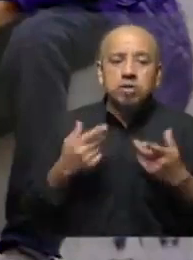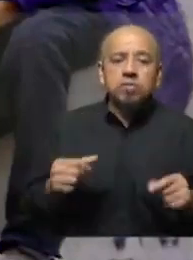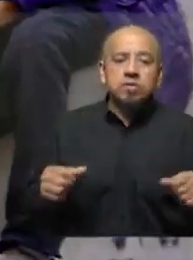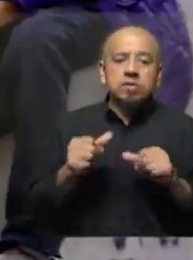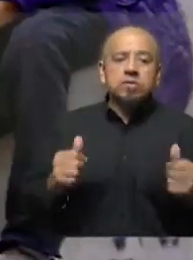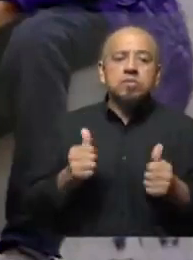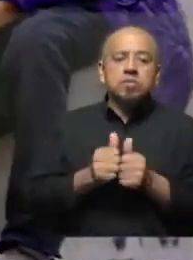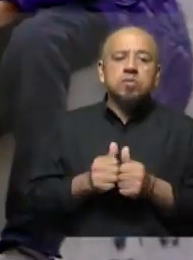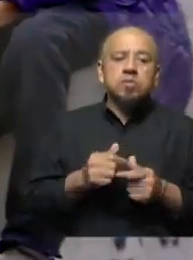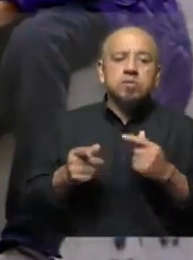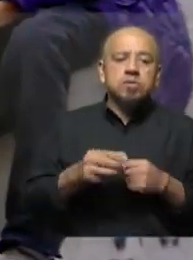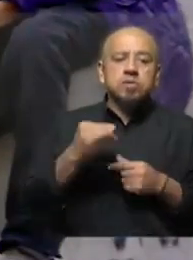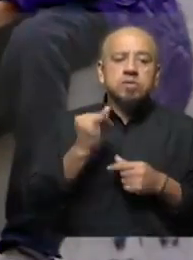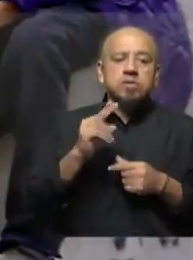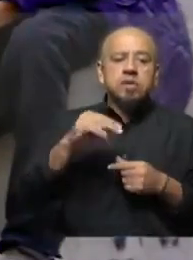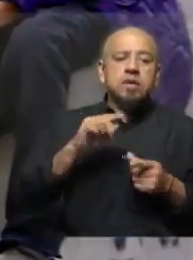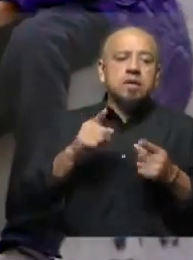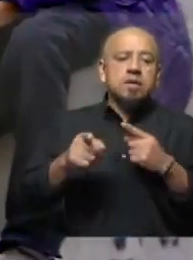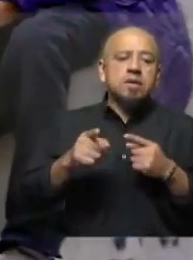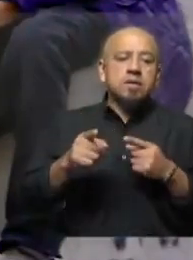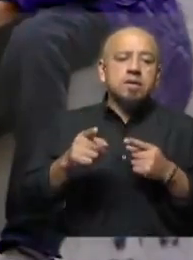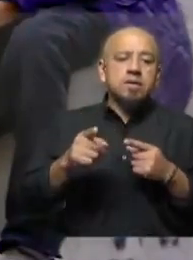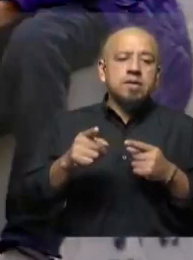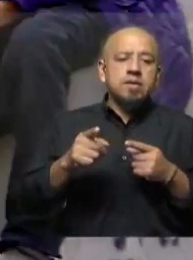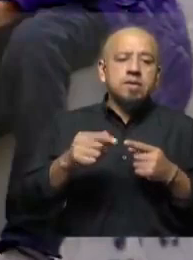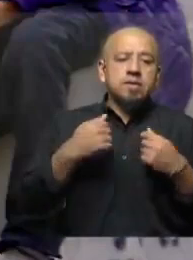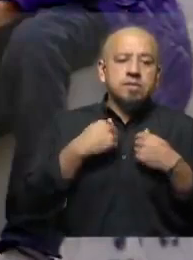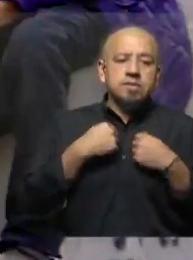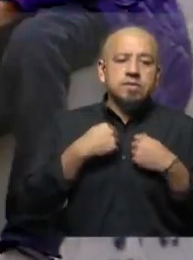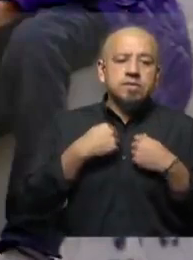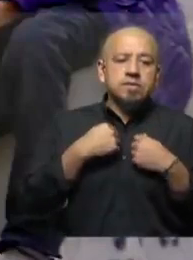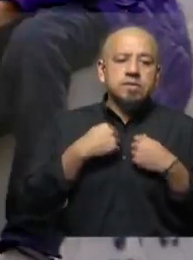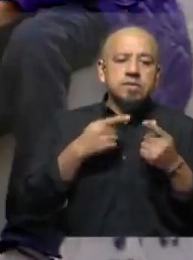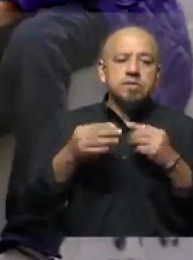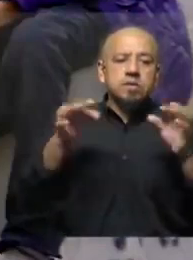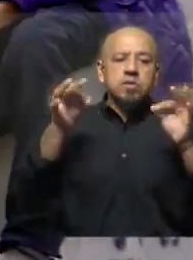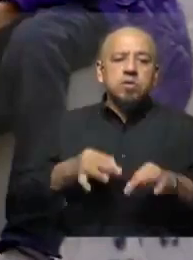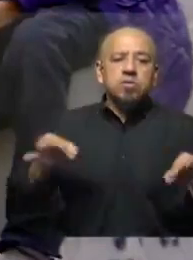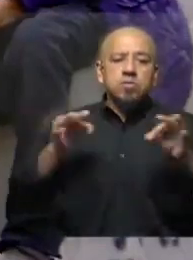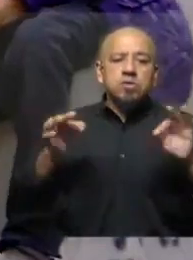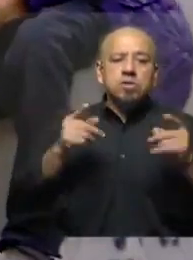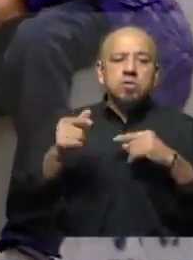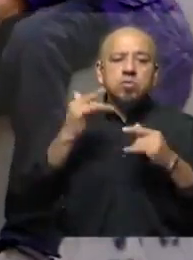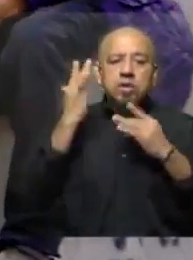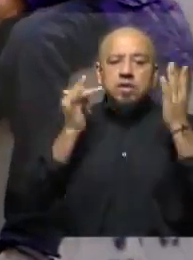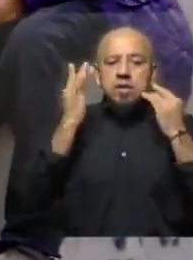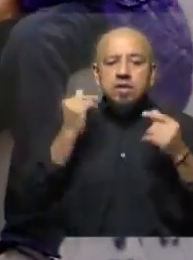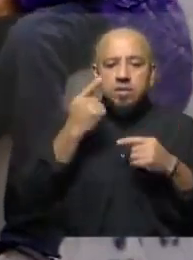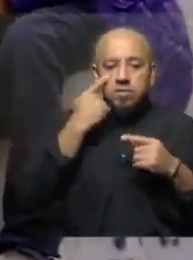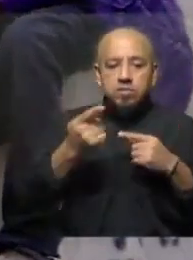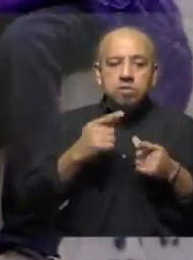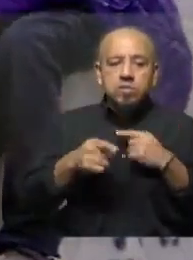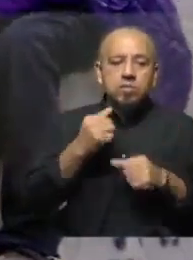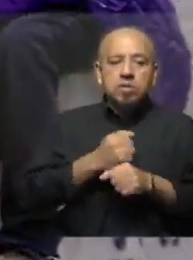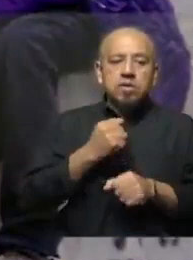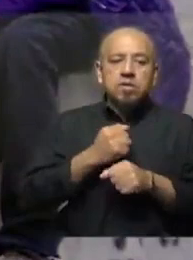algo que admiro mucho de Ine es que ella es como, para mí, más que una música, es como una artista visual. Como que trabajás